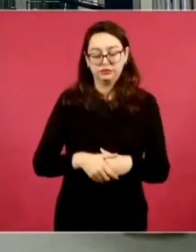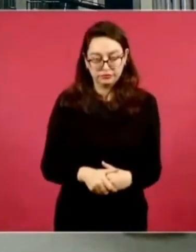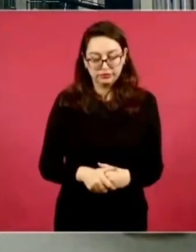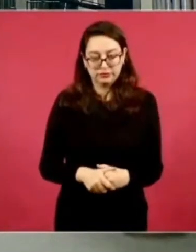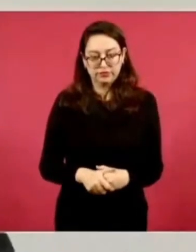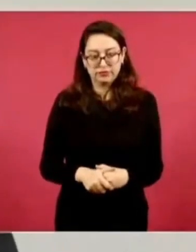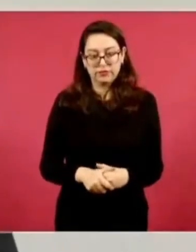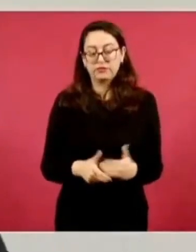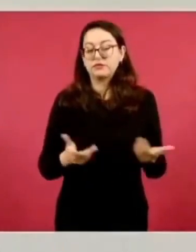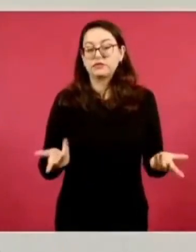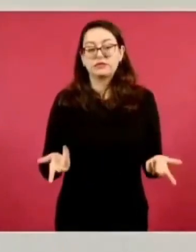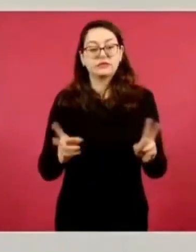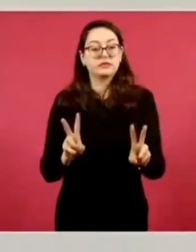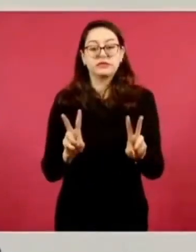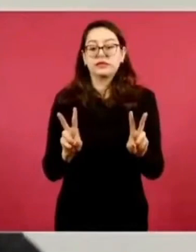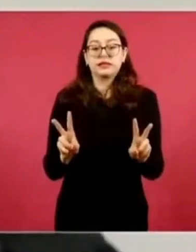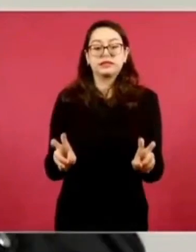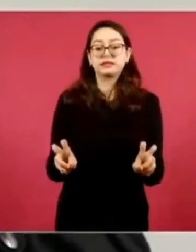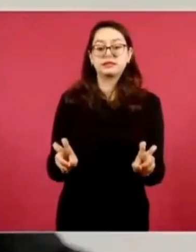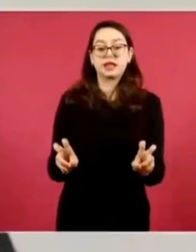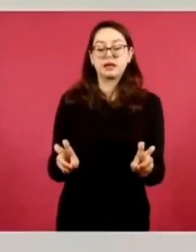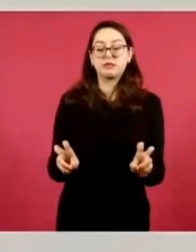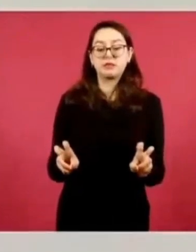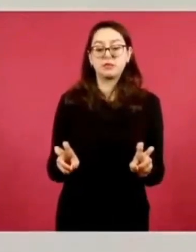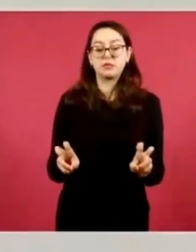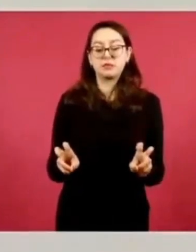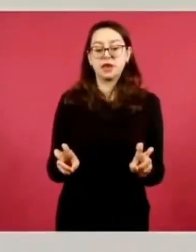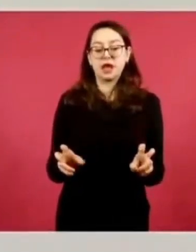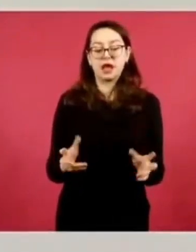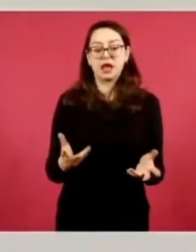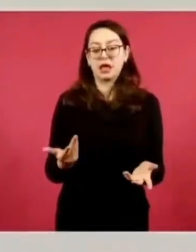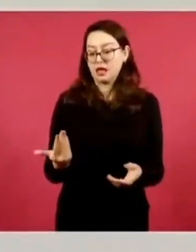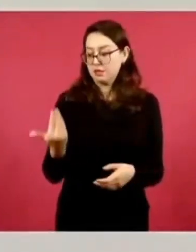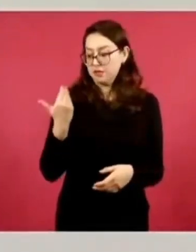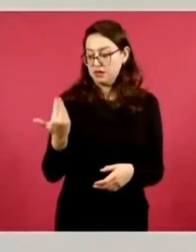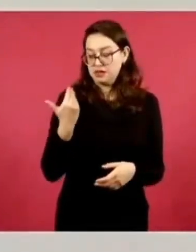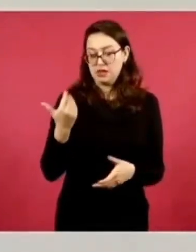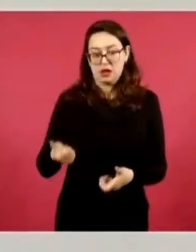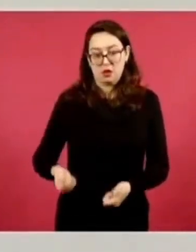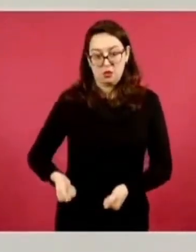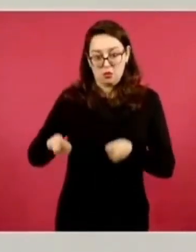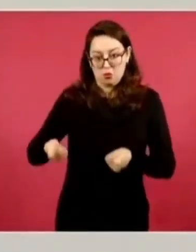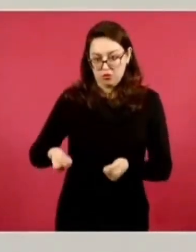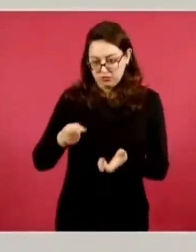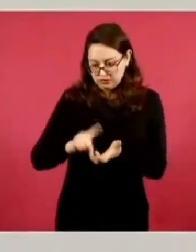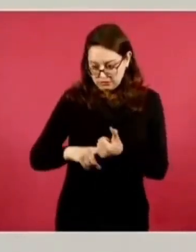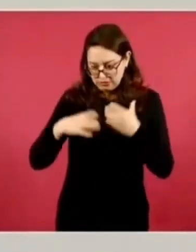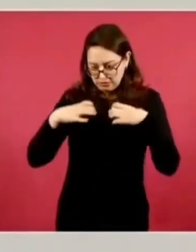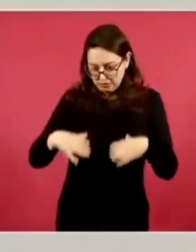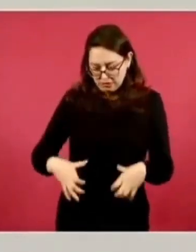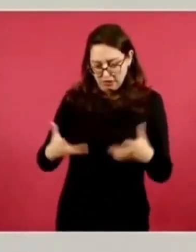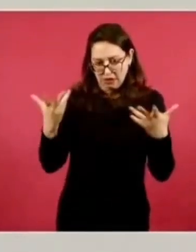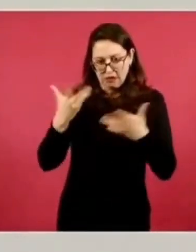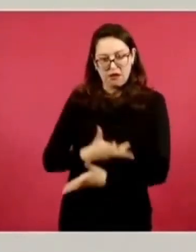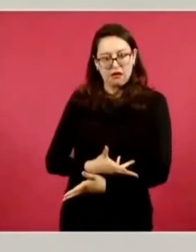El tema también de las recientes bolsas que encontraron, no es un